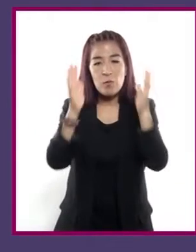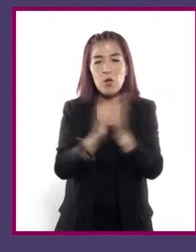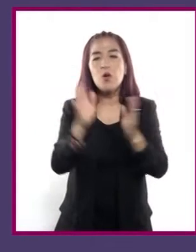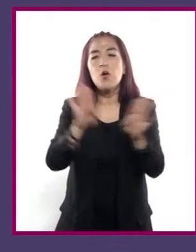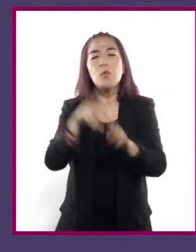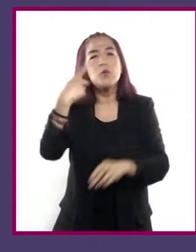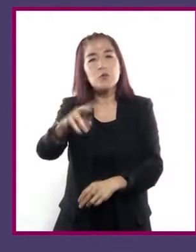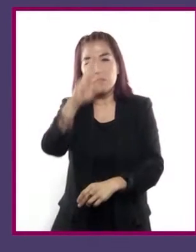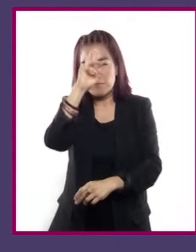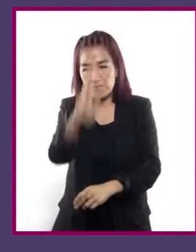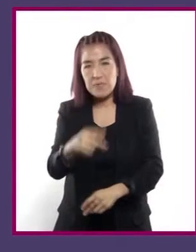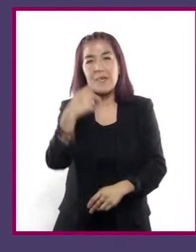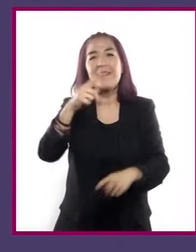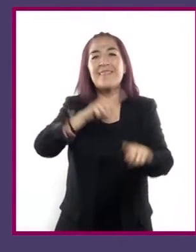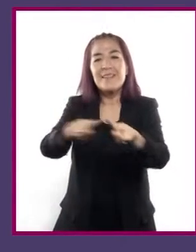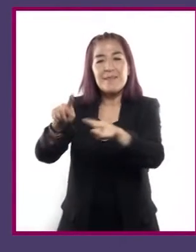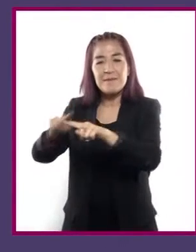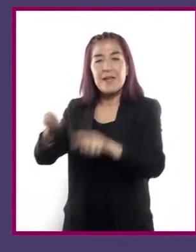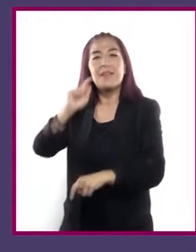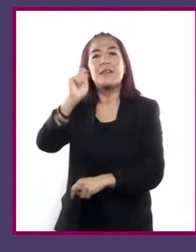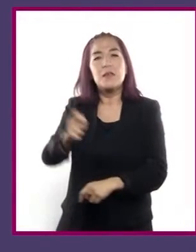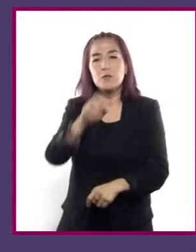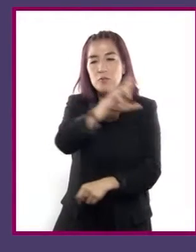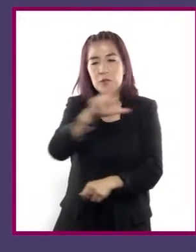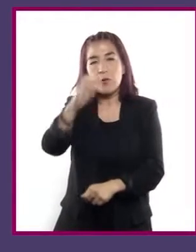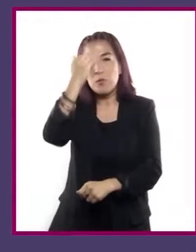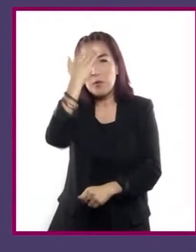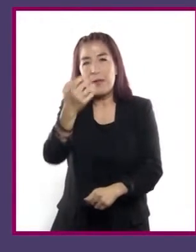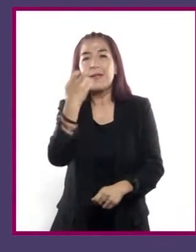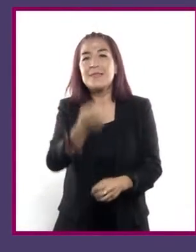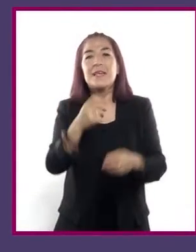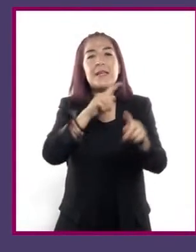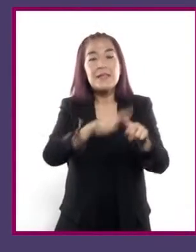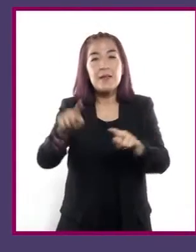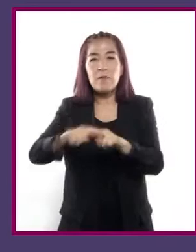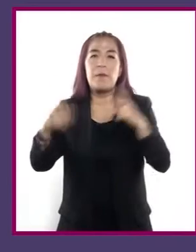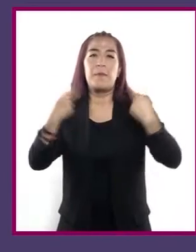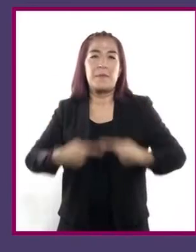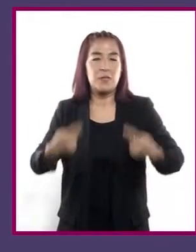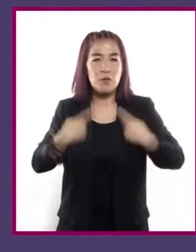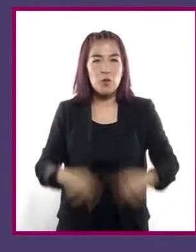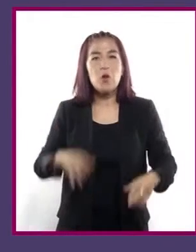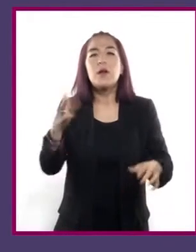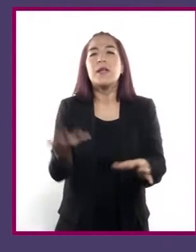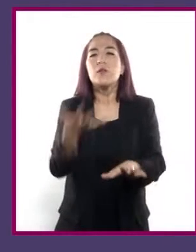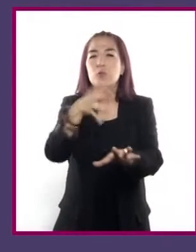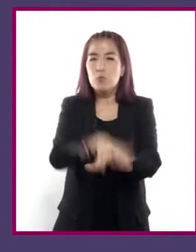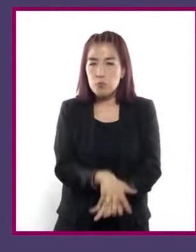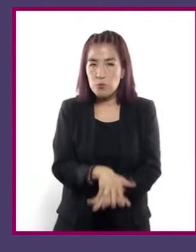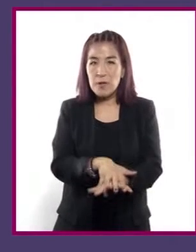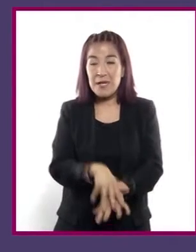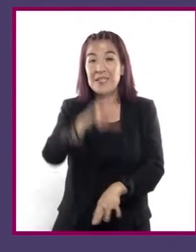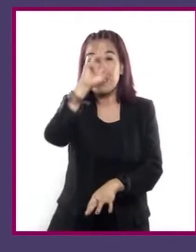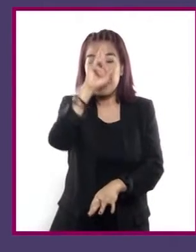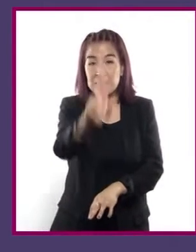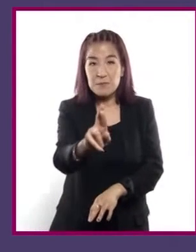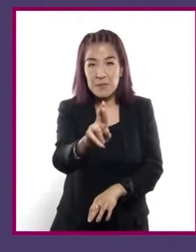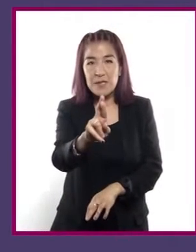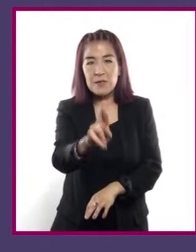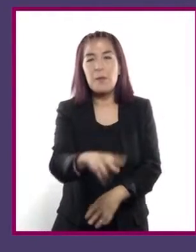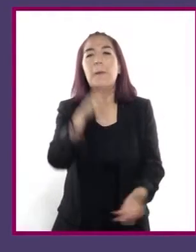la importancia que implica el reconocimiento a la diversidad, la inclusión, el